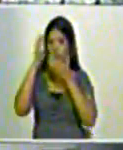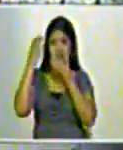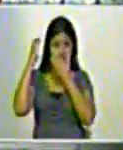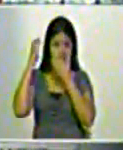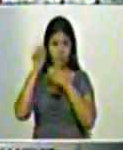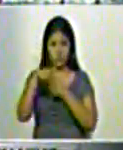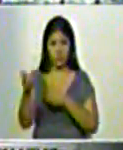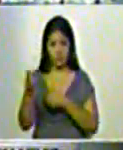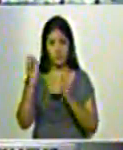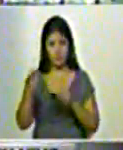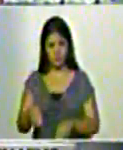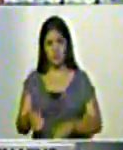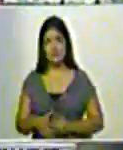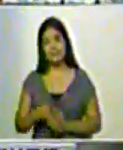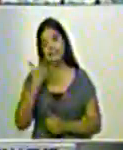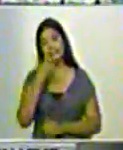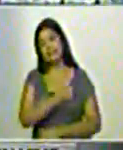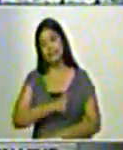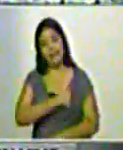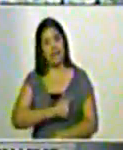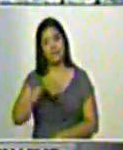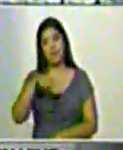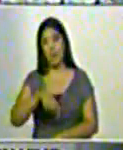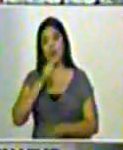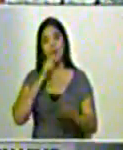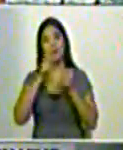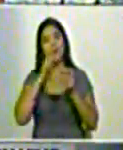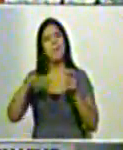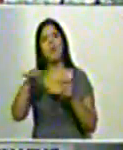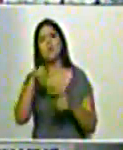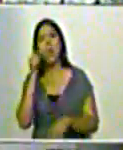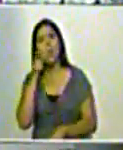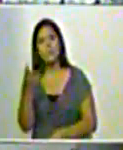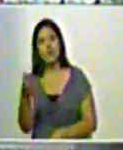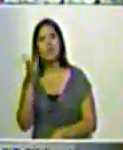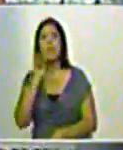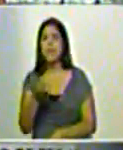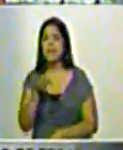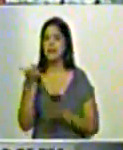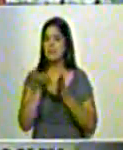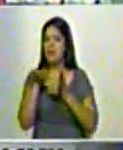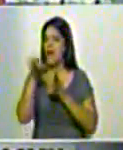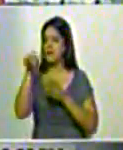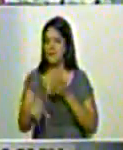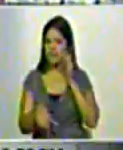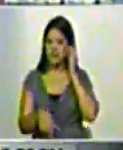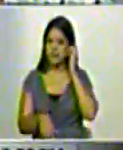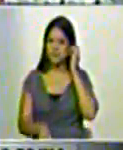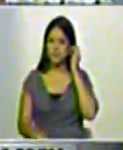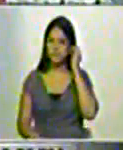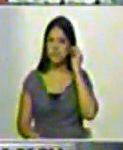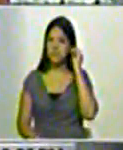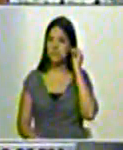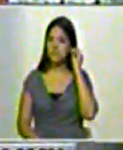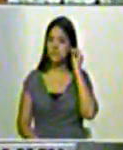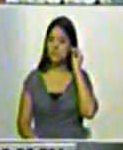Sí. Lástima que no esté dando esta rueda de prensa de donde está este señor, porque que él debería tener, no digo una grabación, miles de grabaciones,